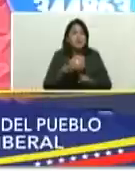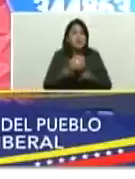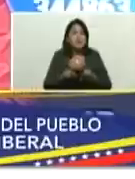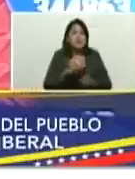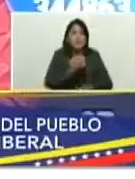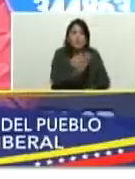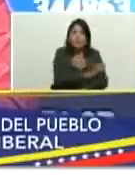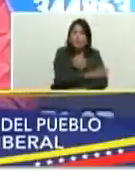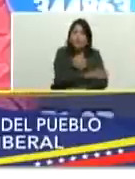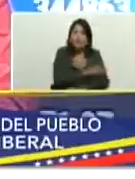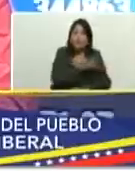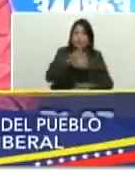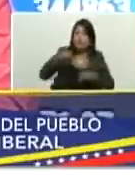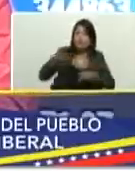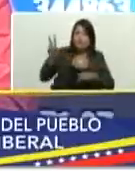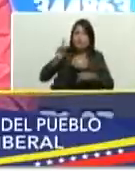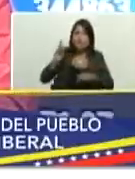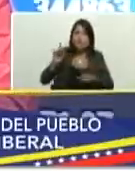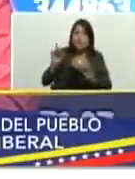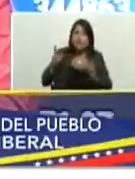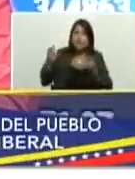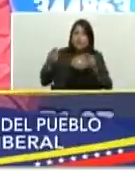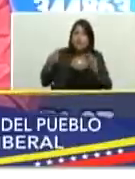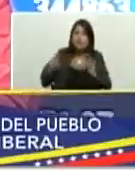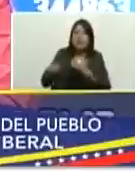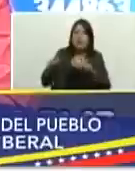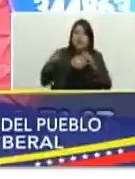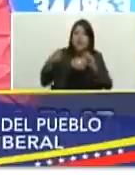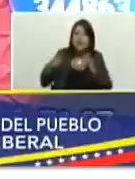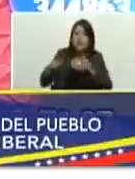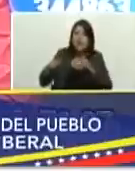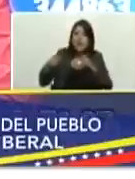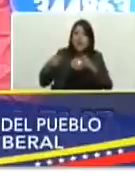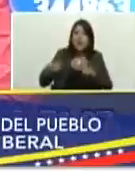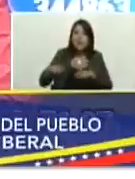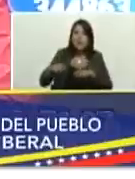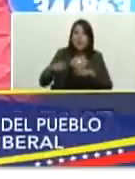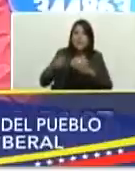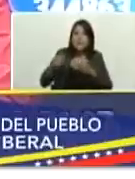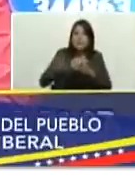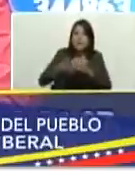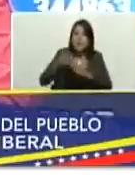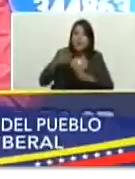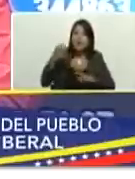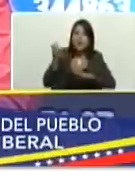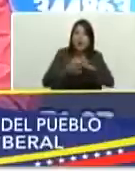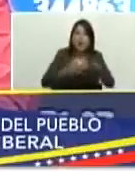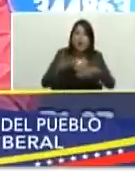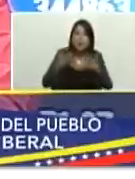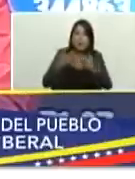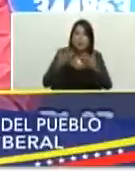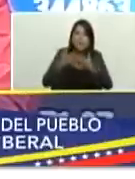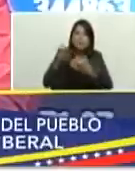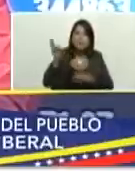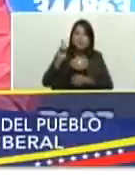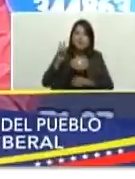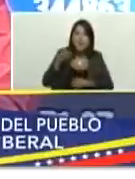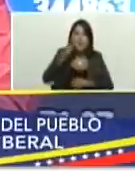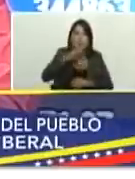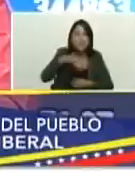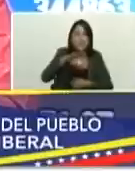activaron sus planes para crear condiciones internas de disturbios sociales, de violencia, que le dieran